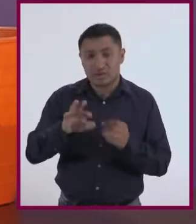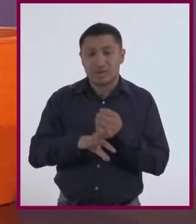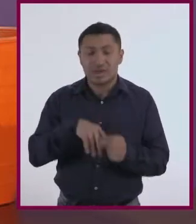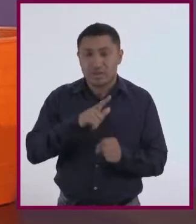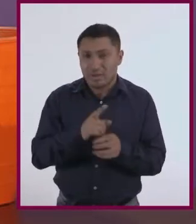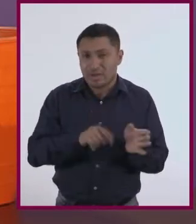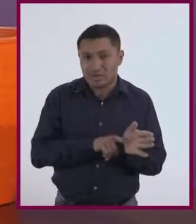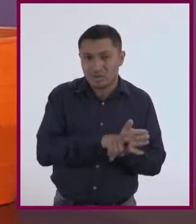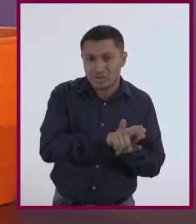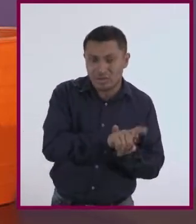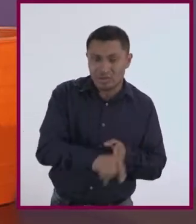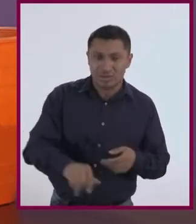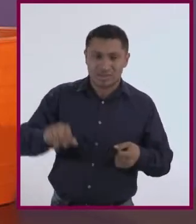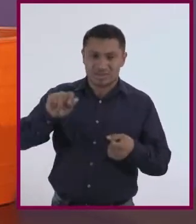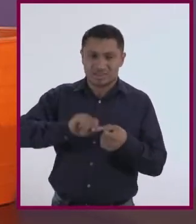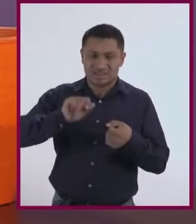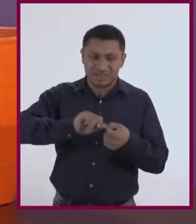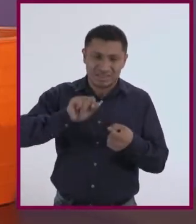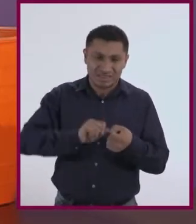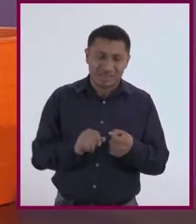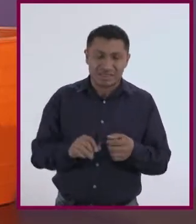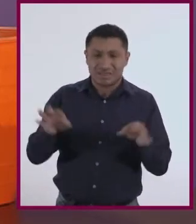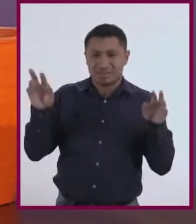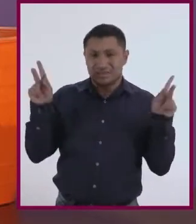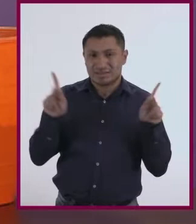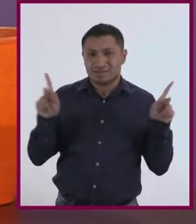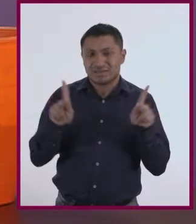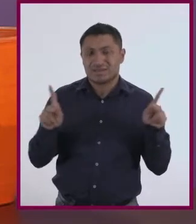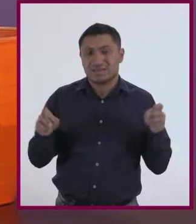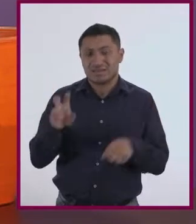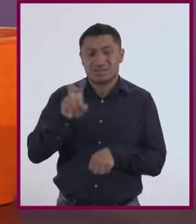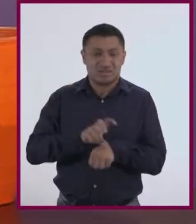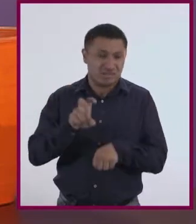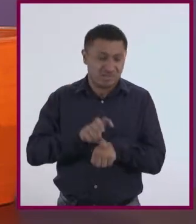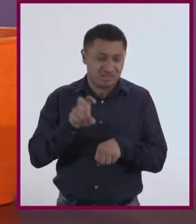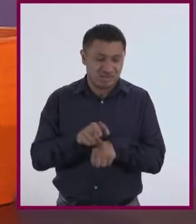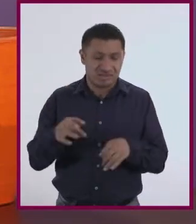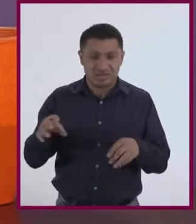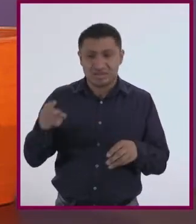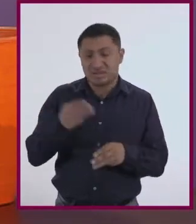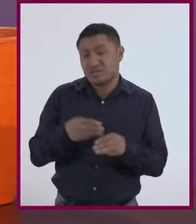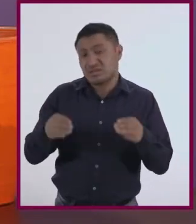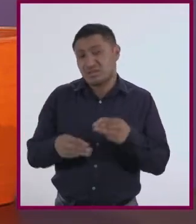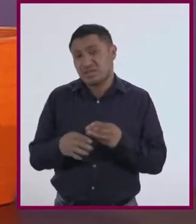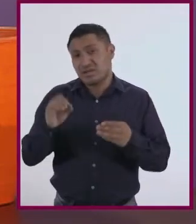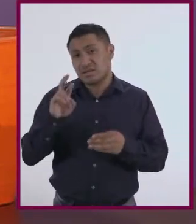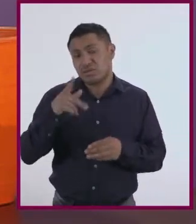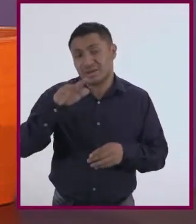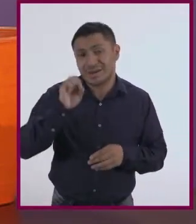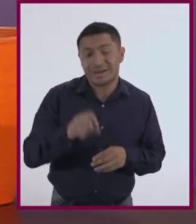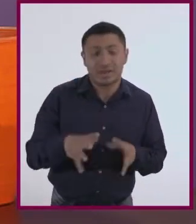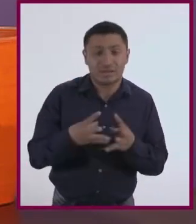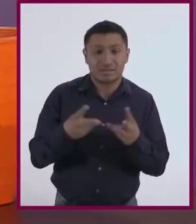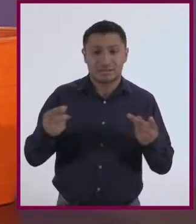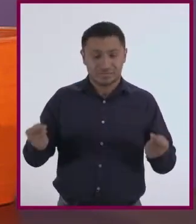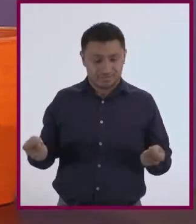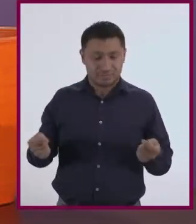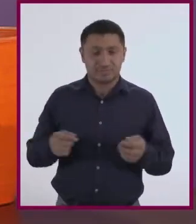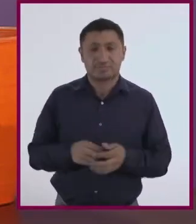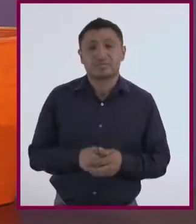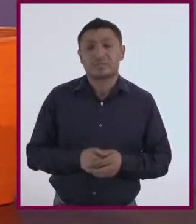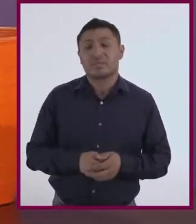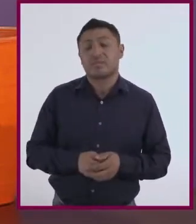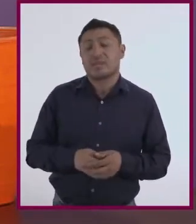las cochinillas, los insectos y sus larvas, quienes descomponen la materia orgánica al comerla, triturar y